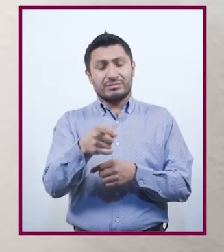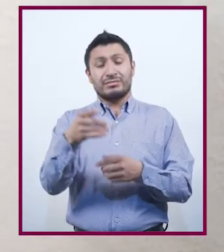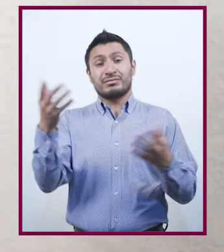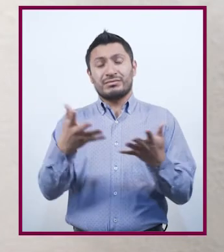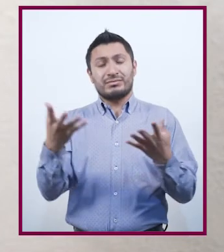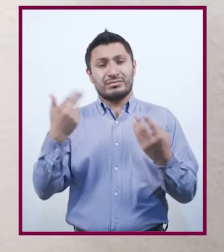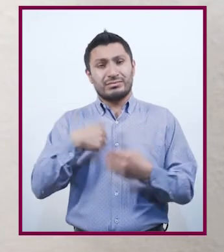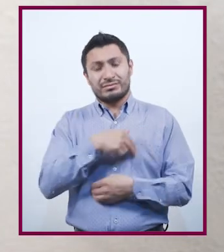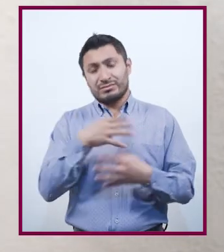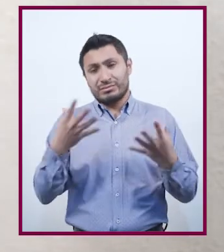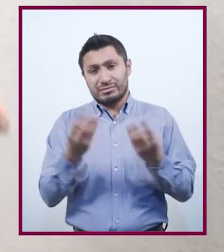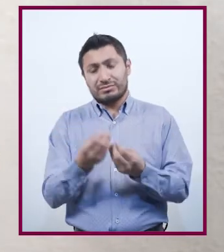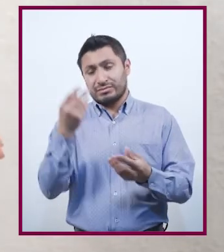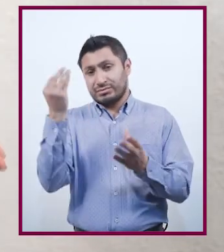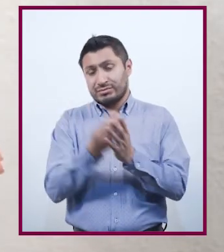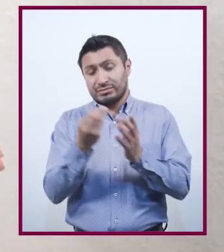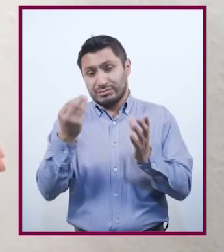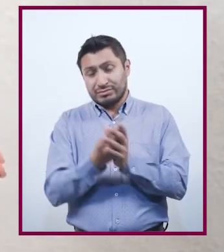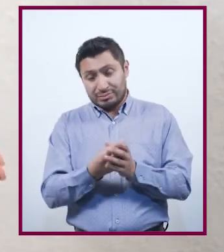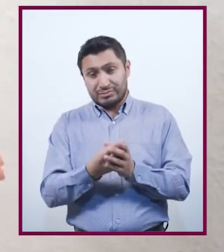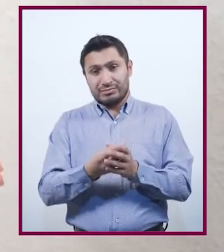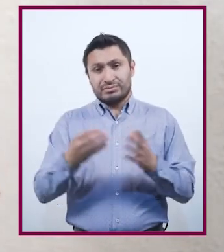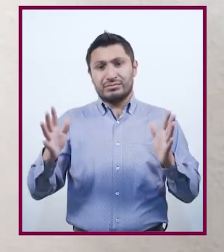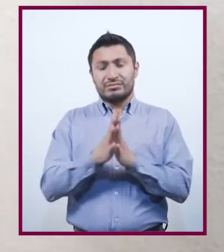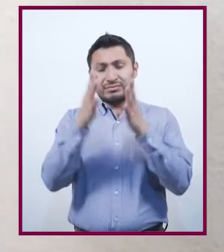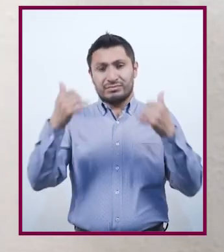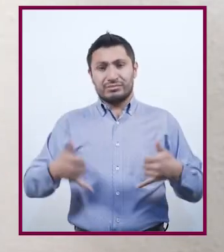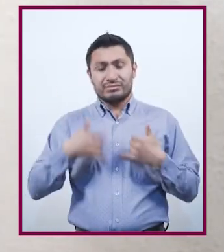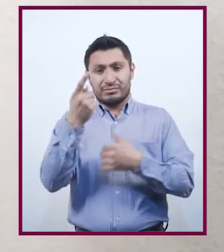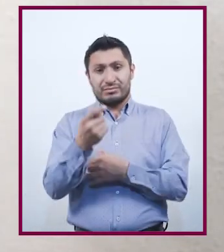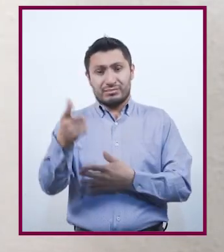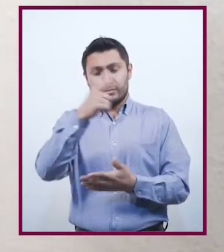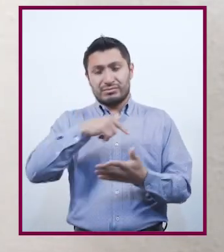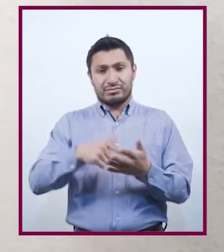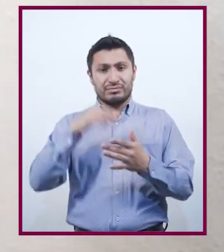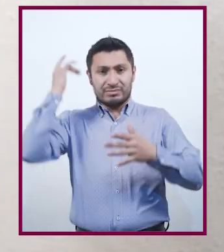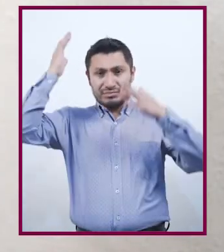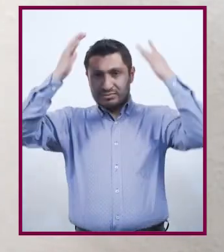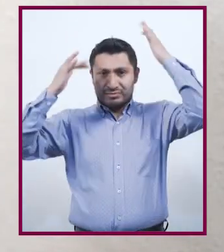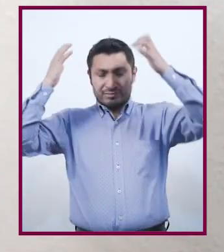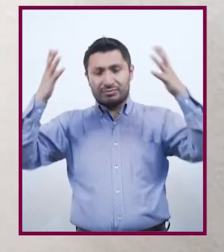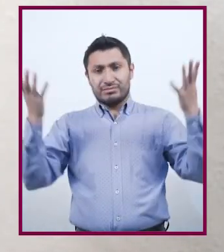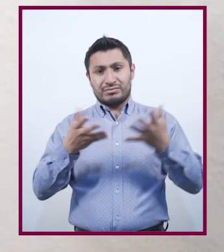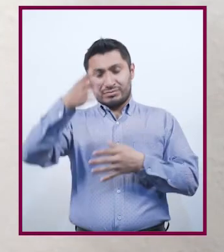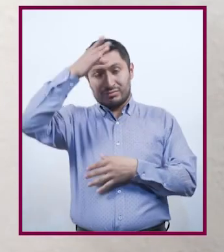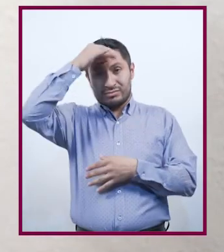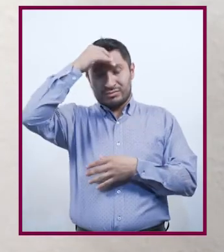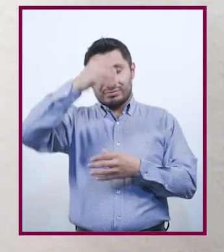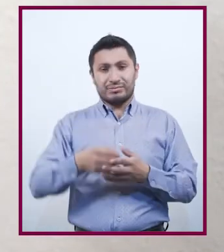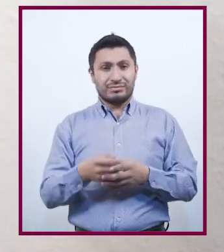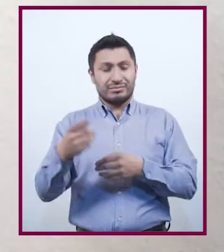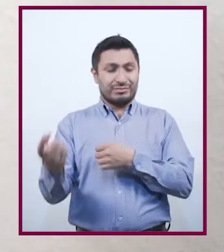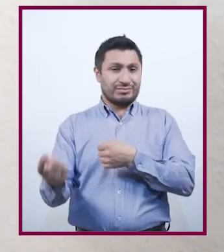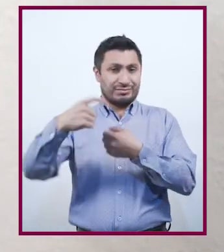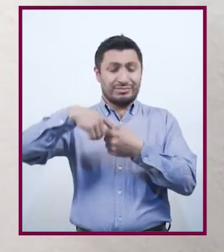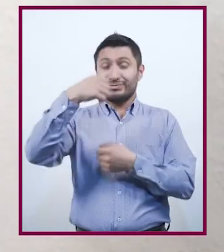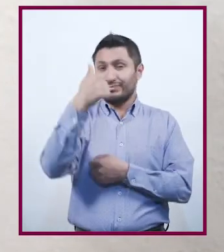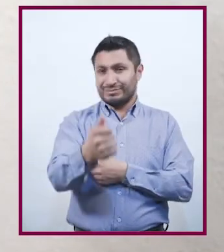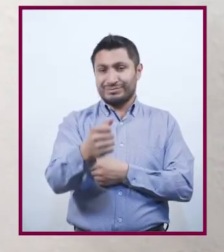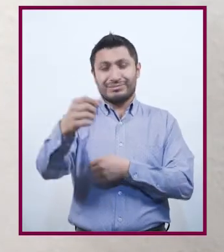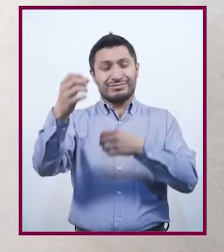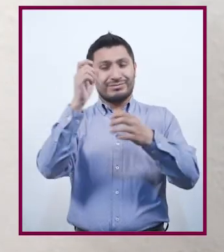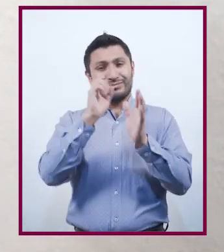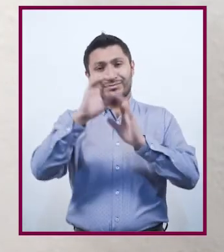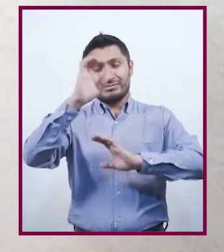Haz este programa con nosotros. Participa con Jóvenes en TV, un espacio de reflexión y construcción del conocimiento. Danos un like y